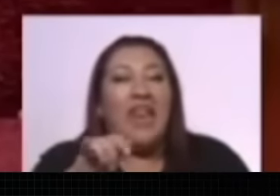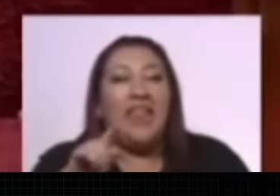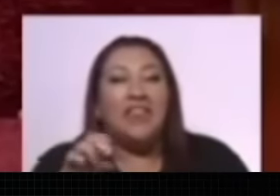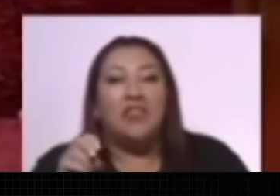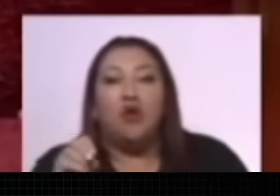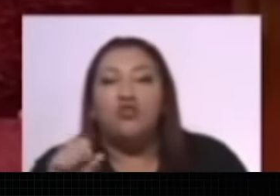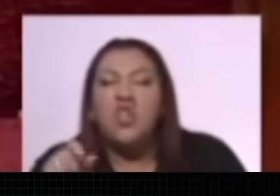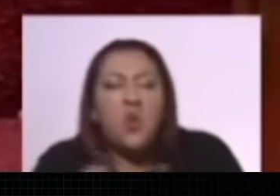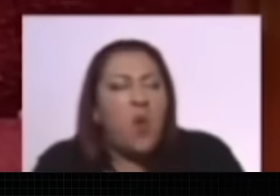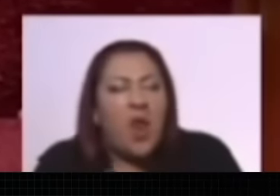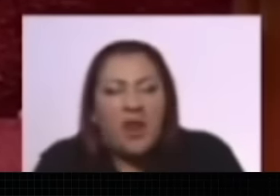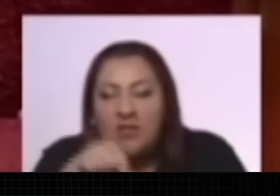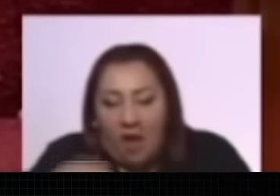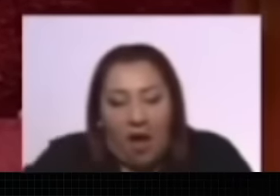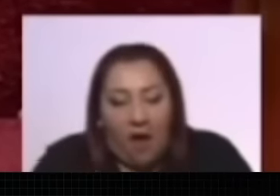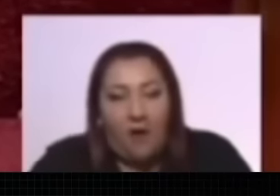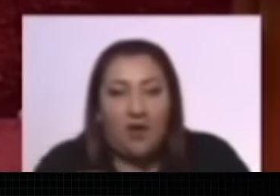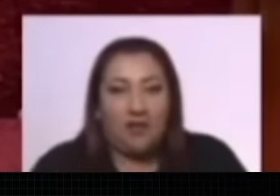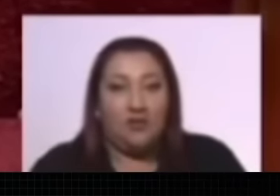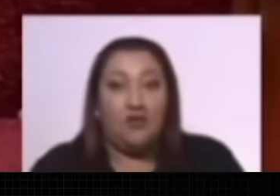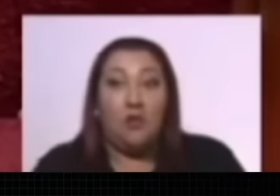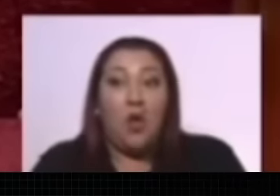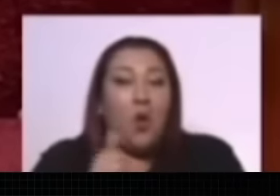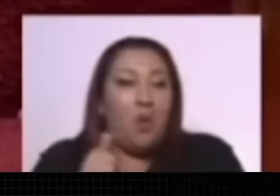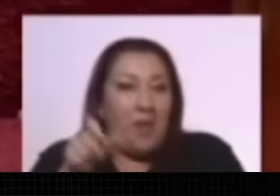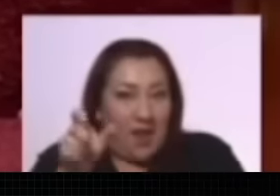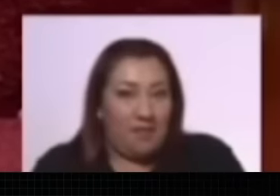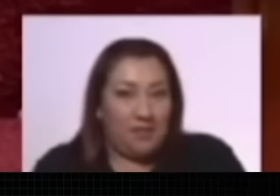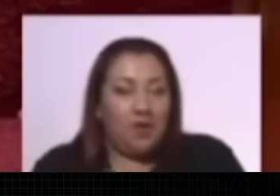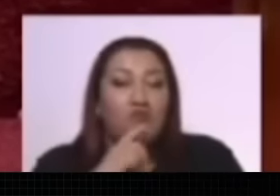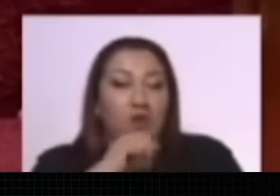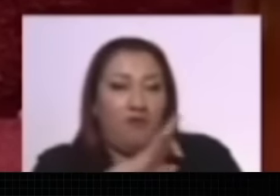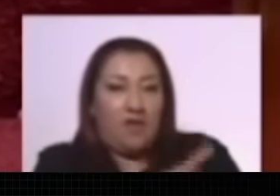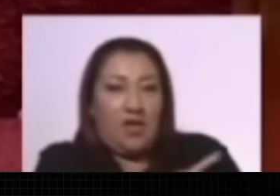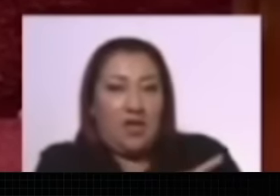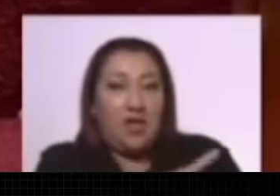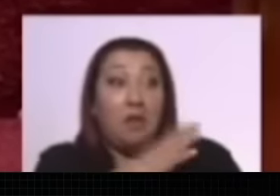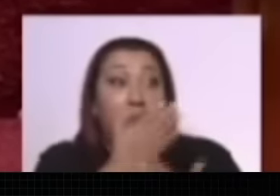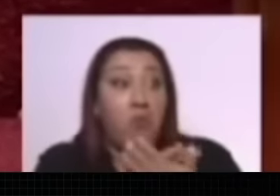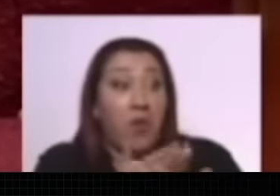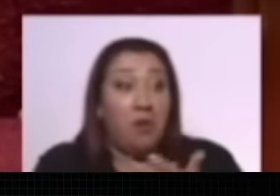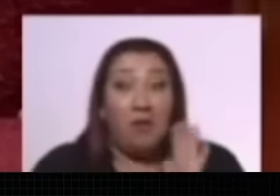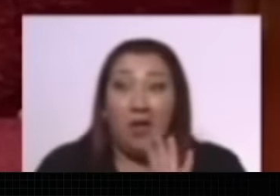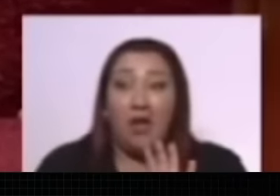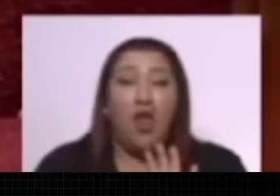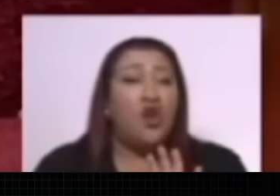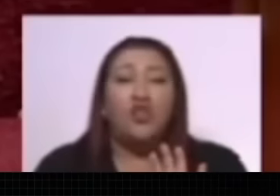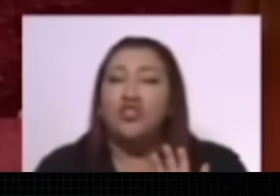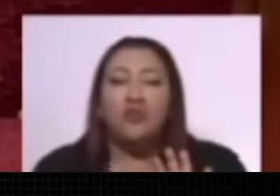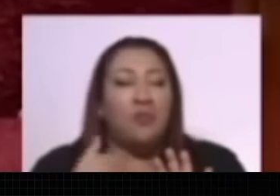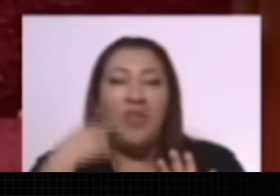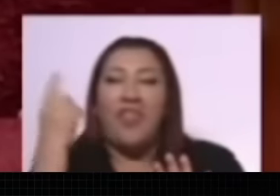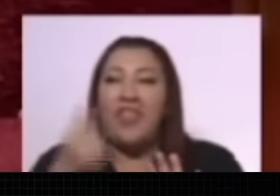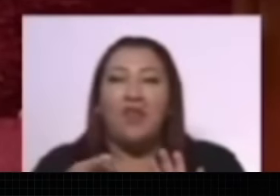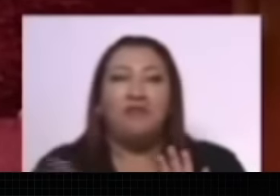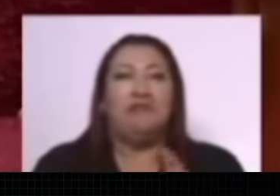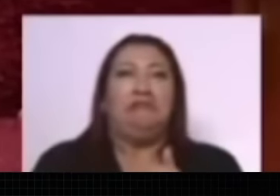esta naturaleza. Y con evidencia a la mano no se puede cerrar una